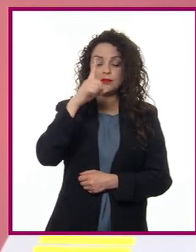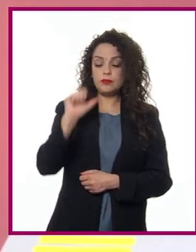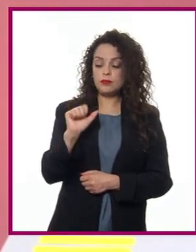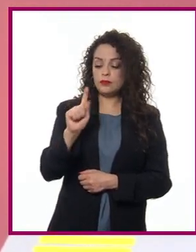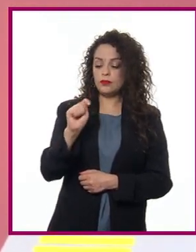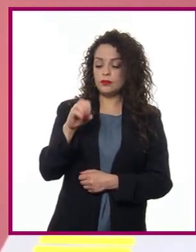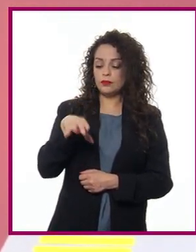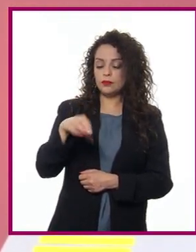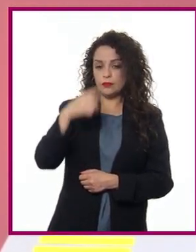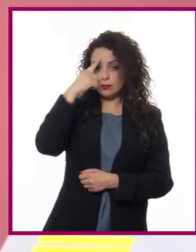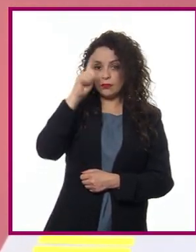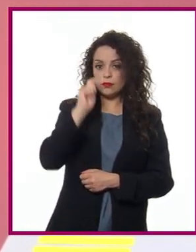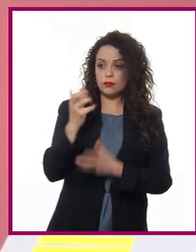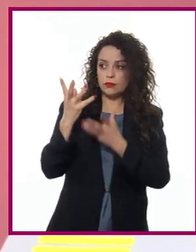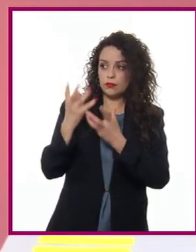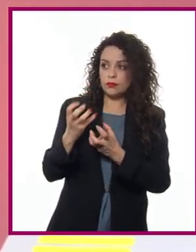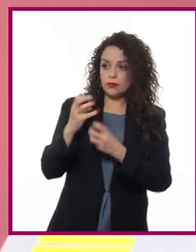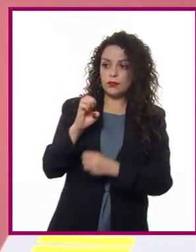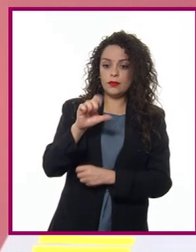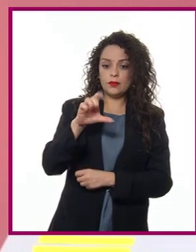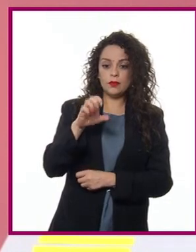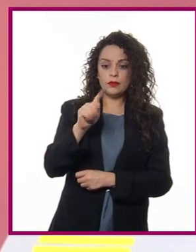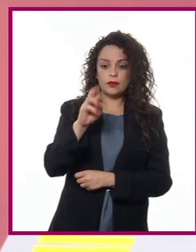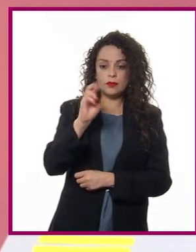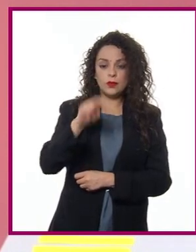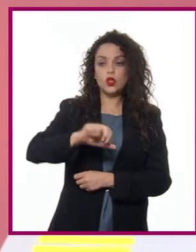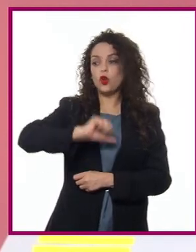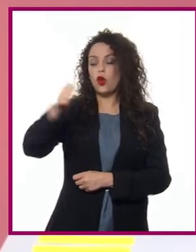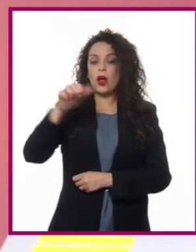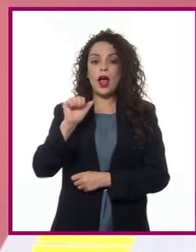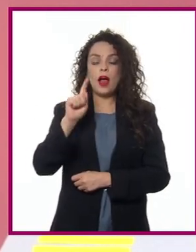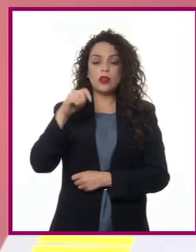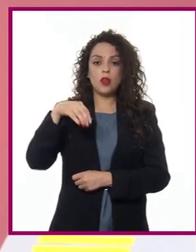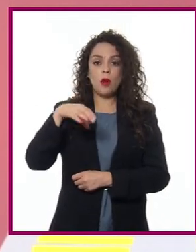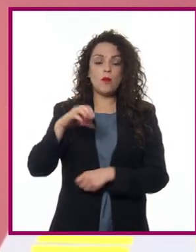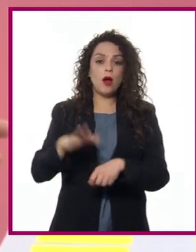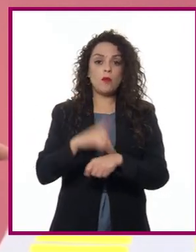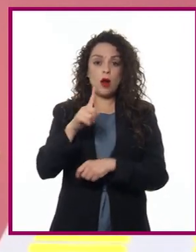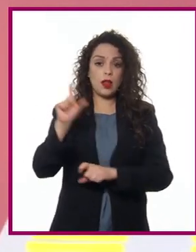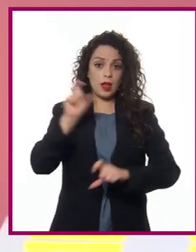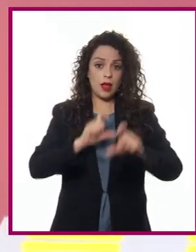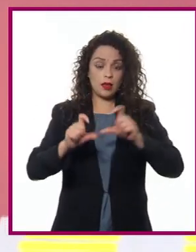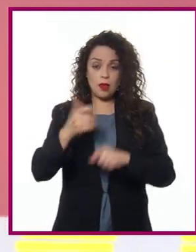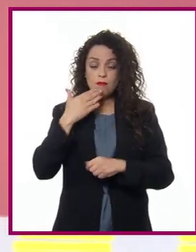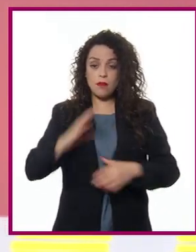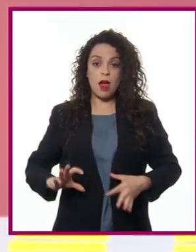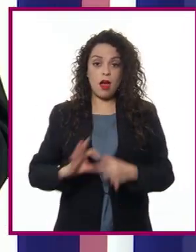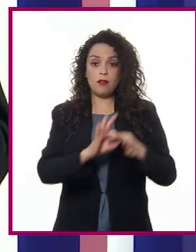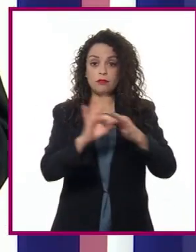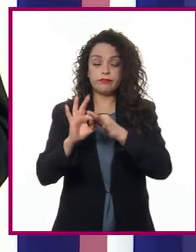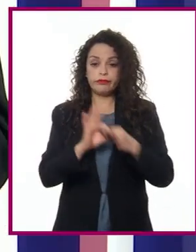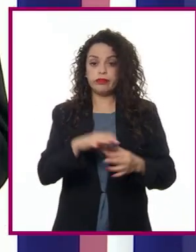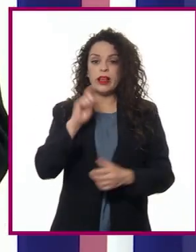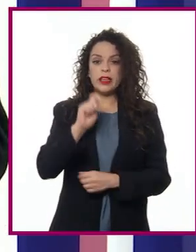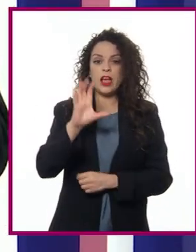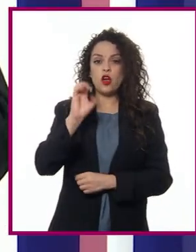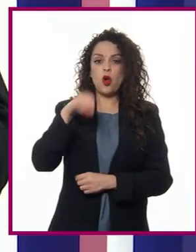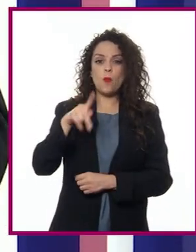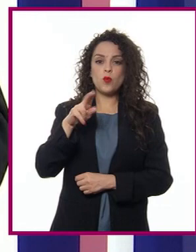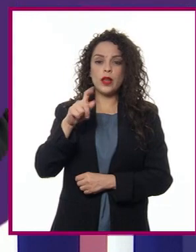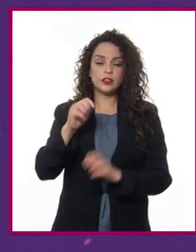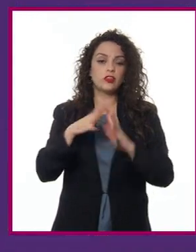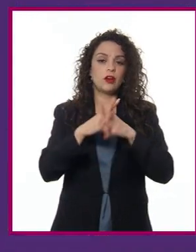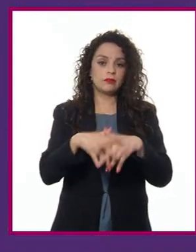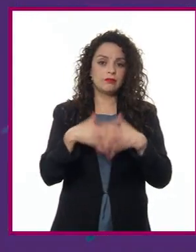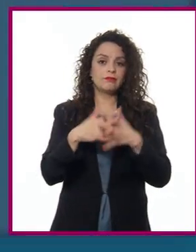para atraer electrones de otro átomo al enlazarse químicamente y formar un compuesto. La electronegatividad es